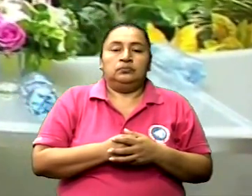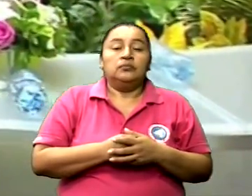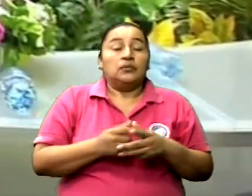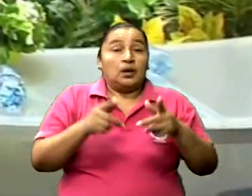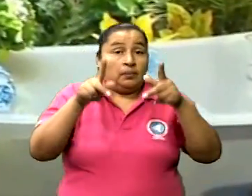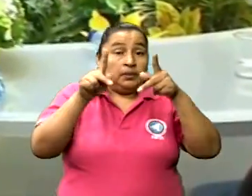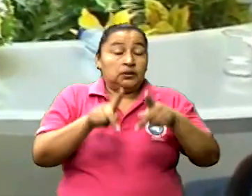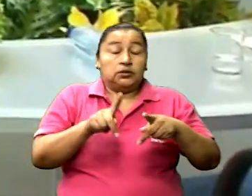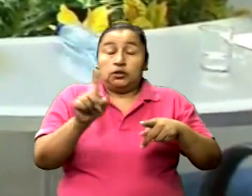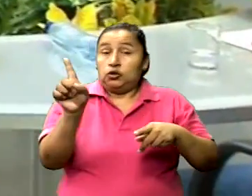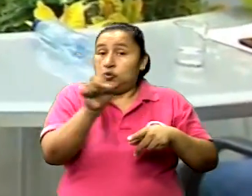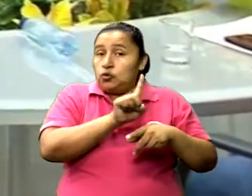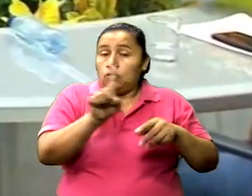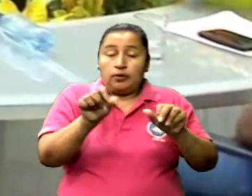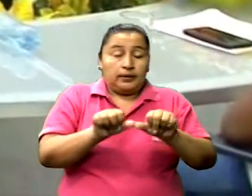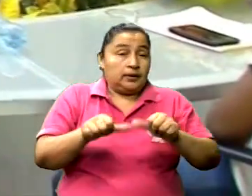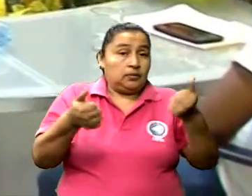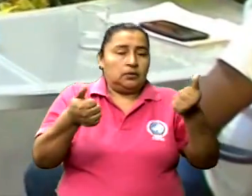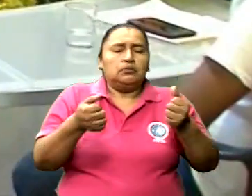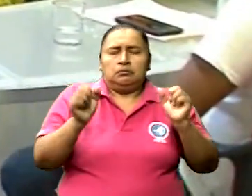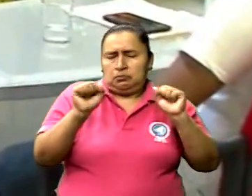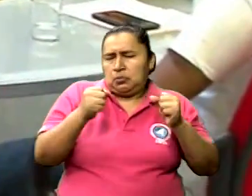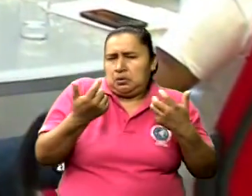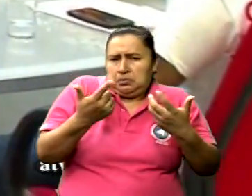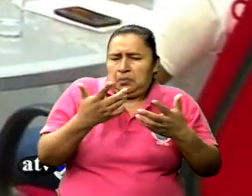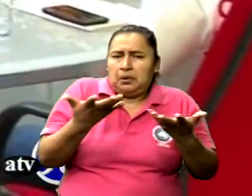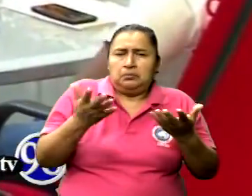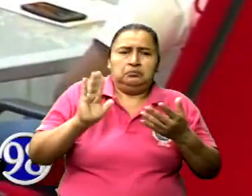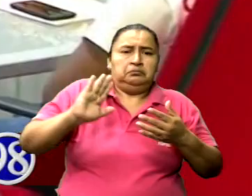Los que no estén de acuerdo pueden levantar la mano.